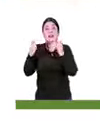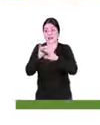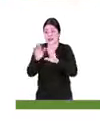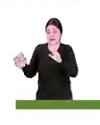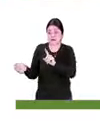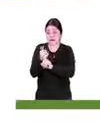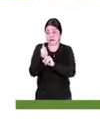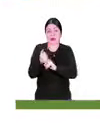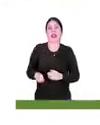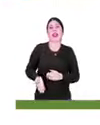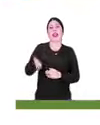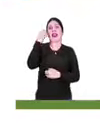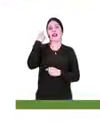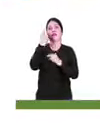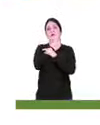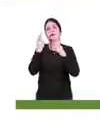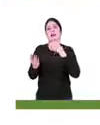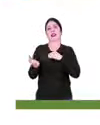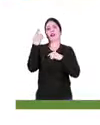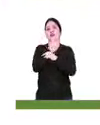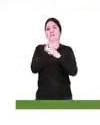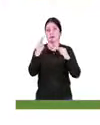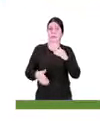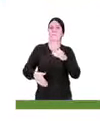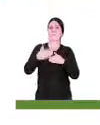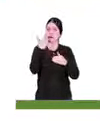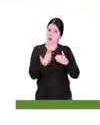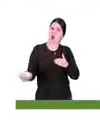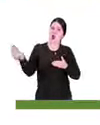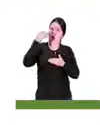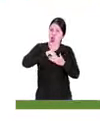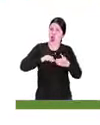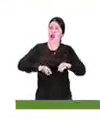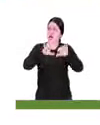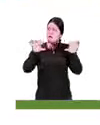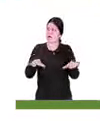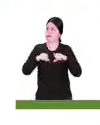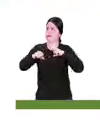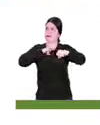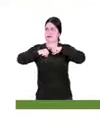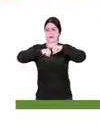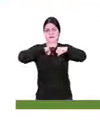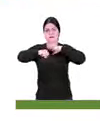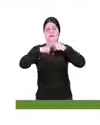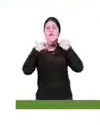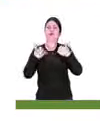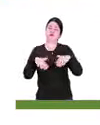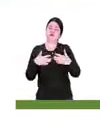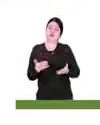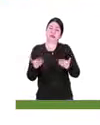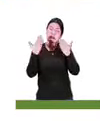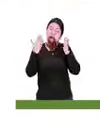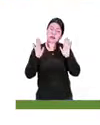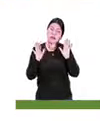pasada hemos iniciado nuevamente actividades de manera con una dinámica importante y